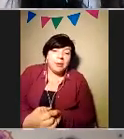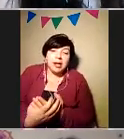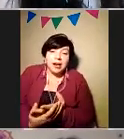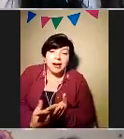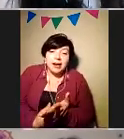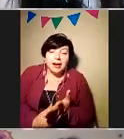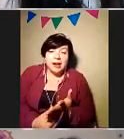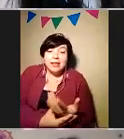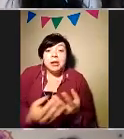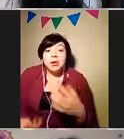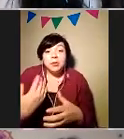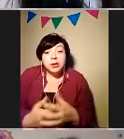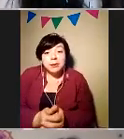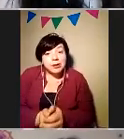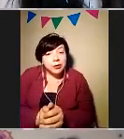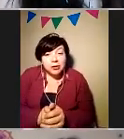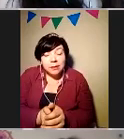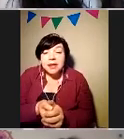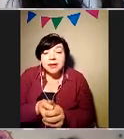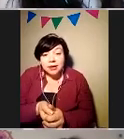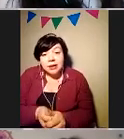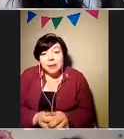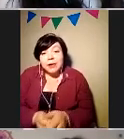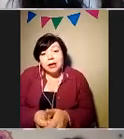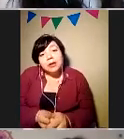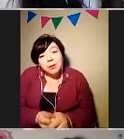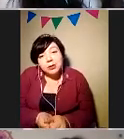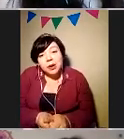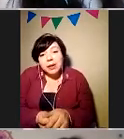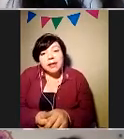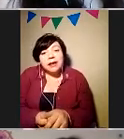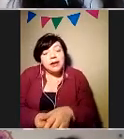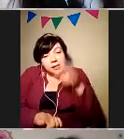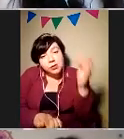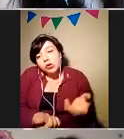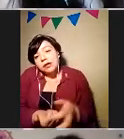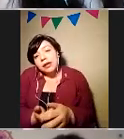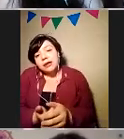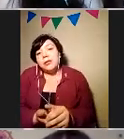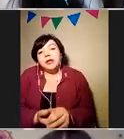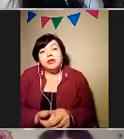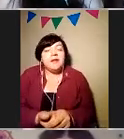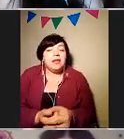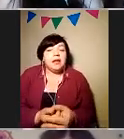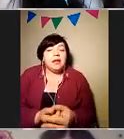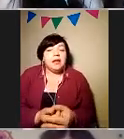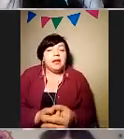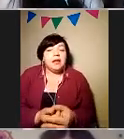formas en las que podemos a disminuir nuestro impacto ambiental. Porque, claro, estamos usando una prenda que ya se usó antes y le estamos dando otra